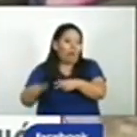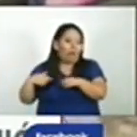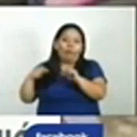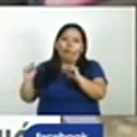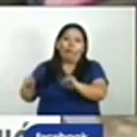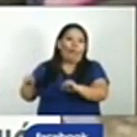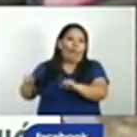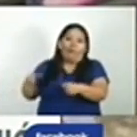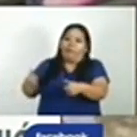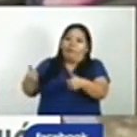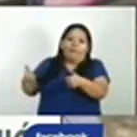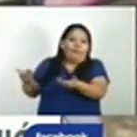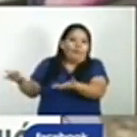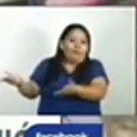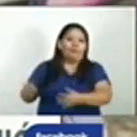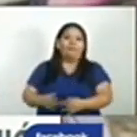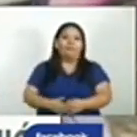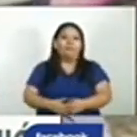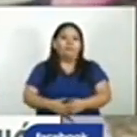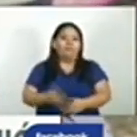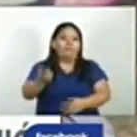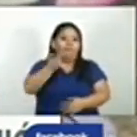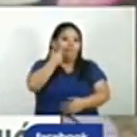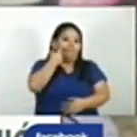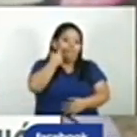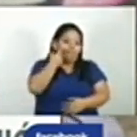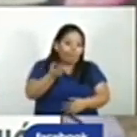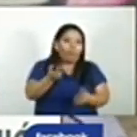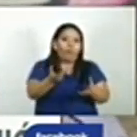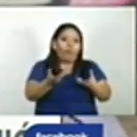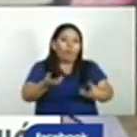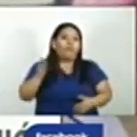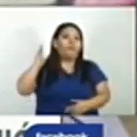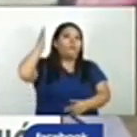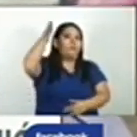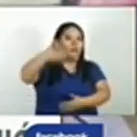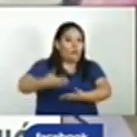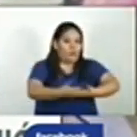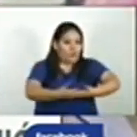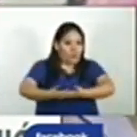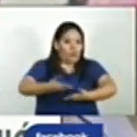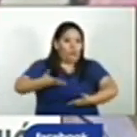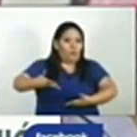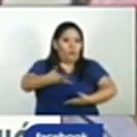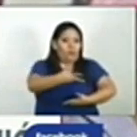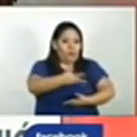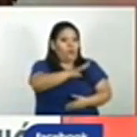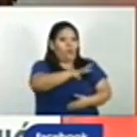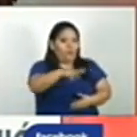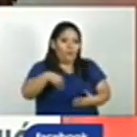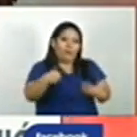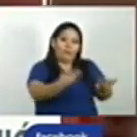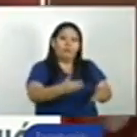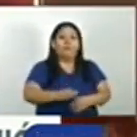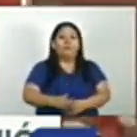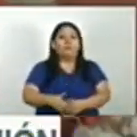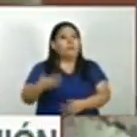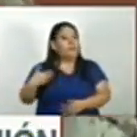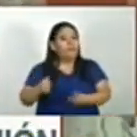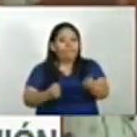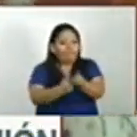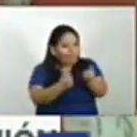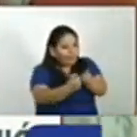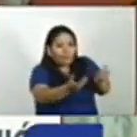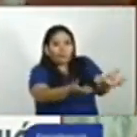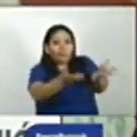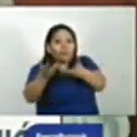vivir bien, y vamos buscando un buen futuro para nuestros hijos, para nosotros, pues, y ayudar a nuestra familia. Fueron rescatados